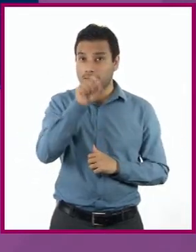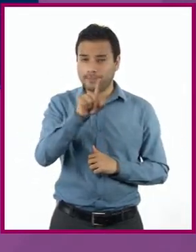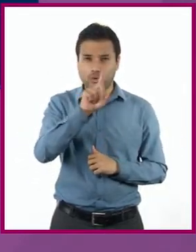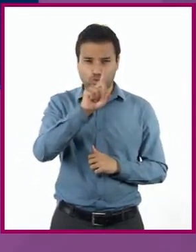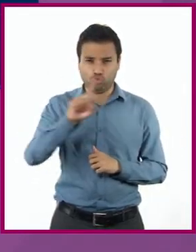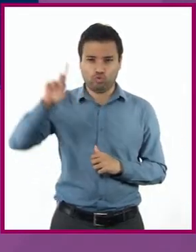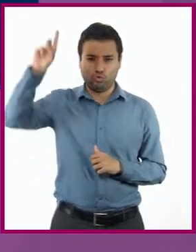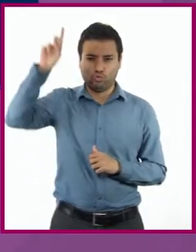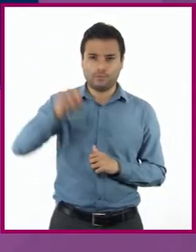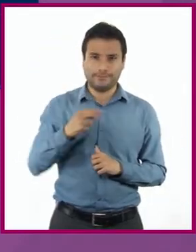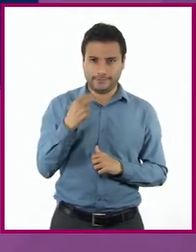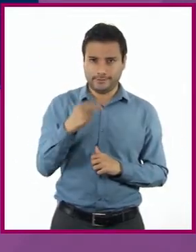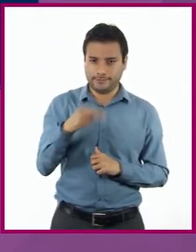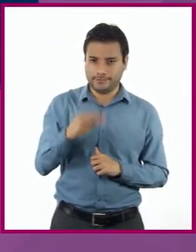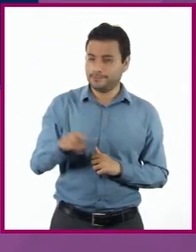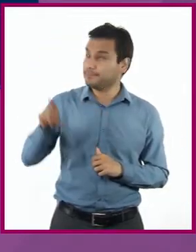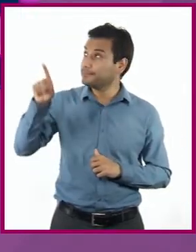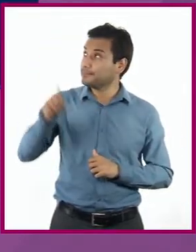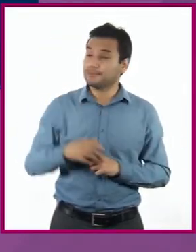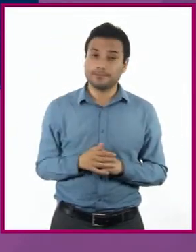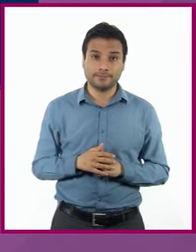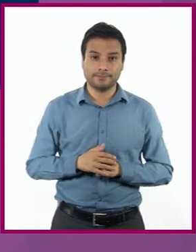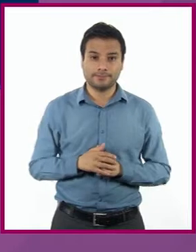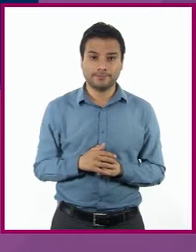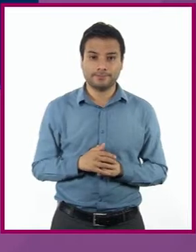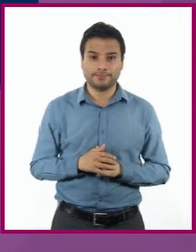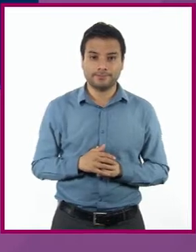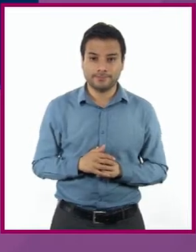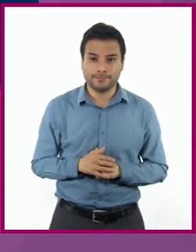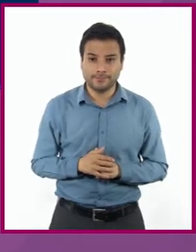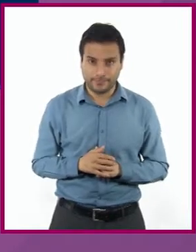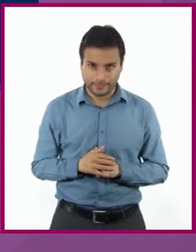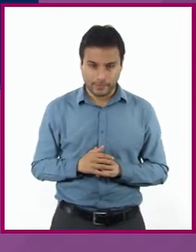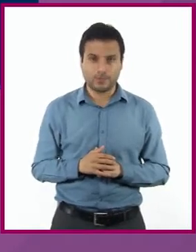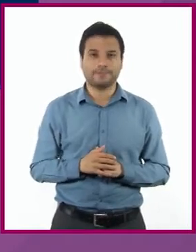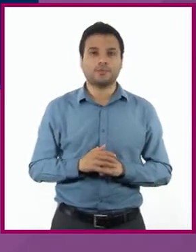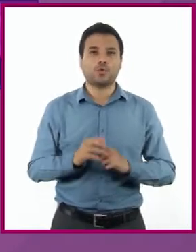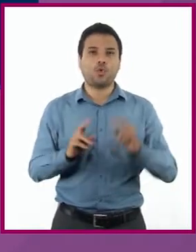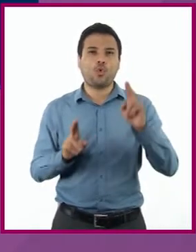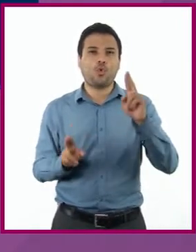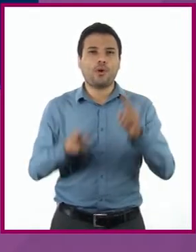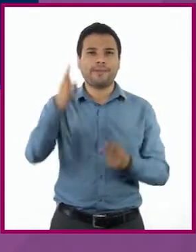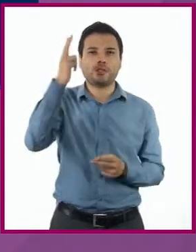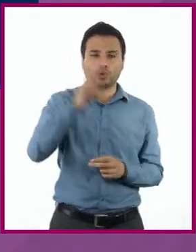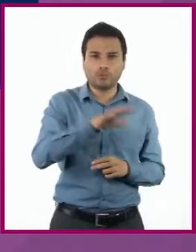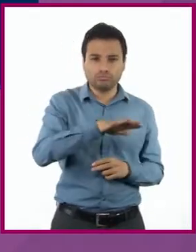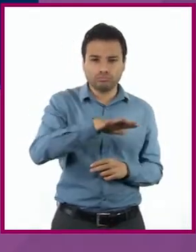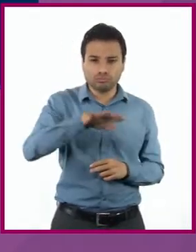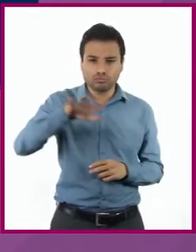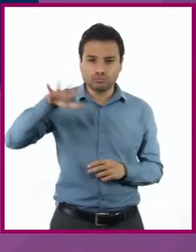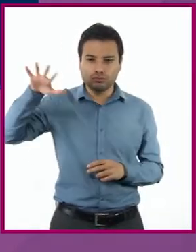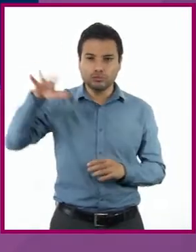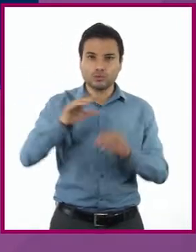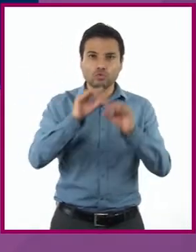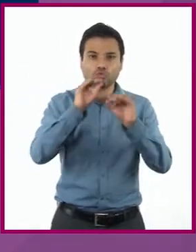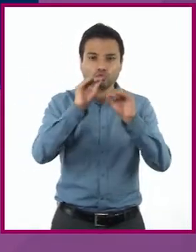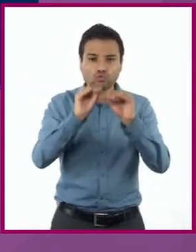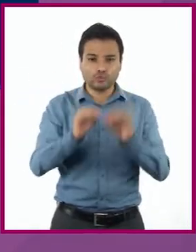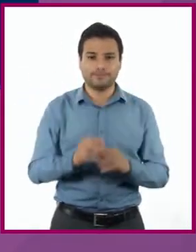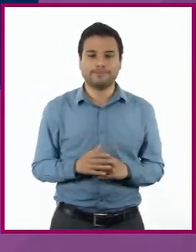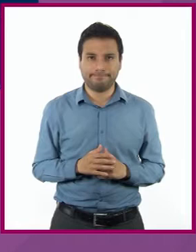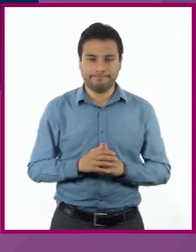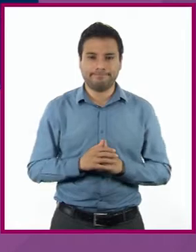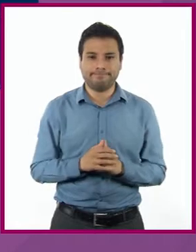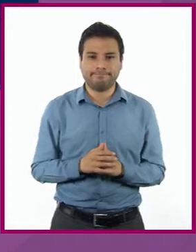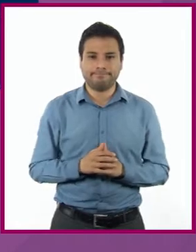creación, también llamado Pachacamac, el que anima al mundo universo, o Viracocha, Pachaya